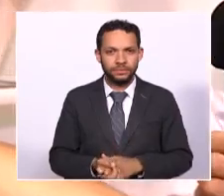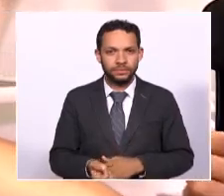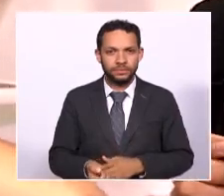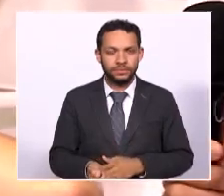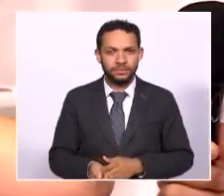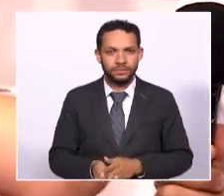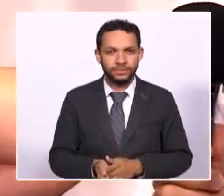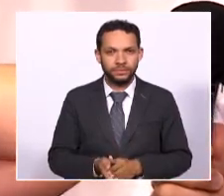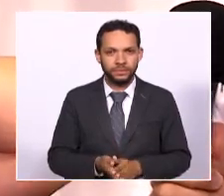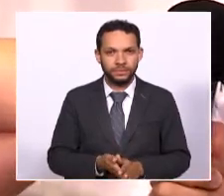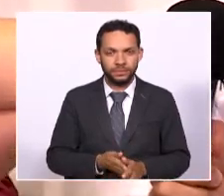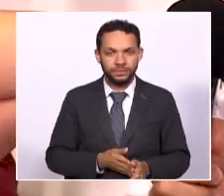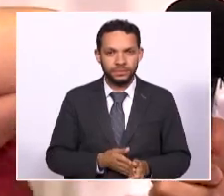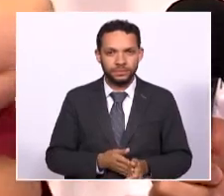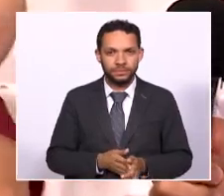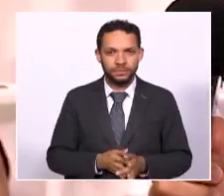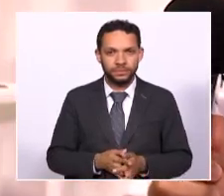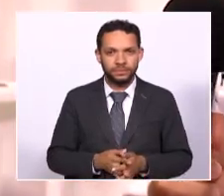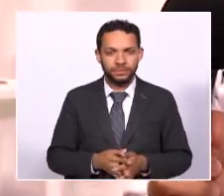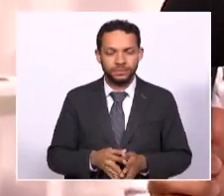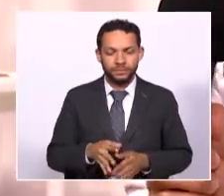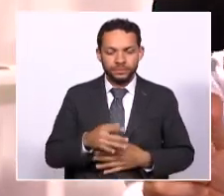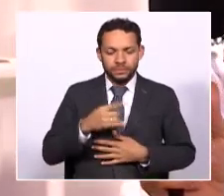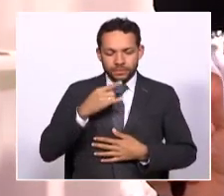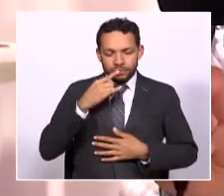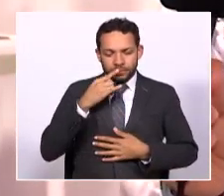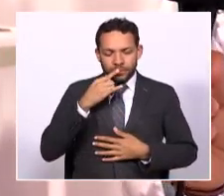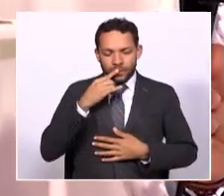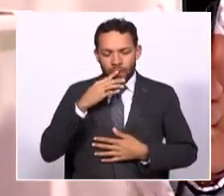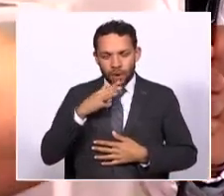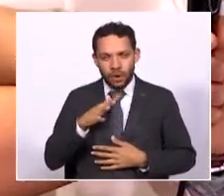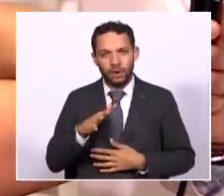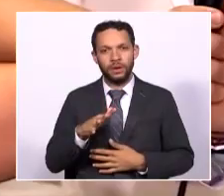Inhala. Exhala.